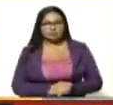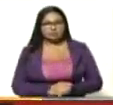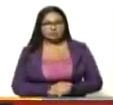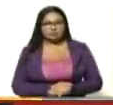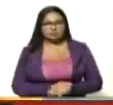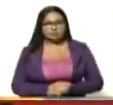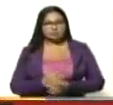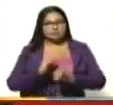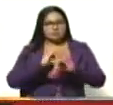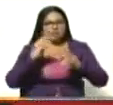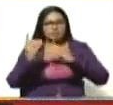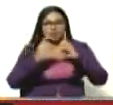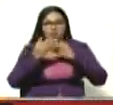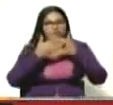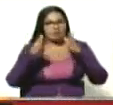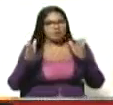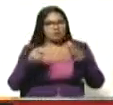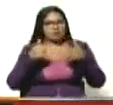el diálogo está abierto.